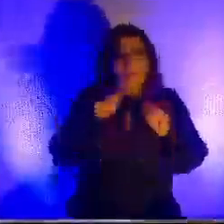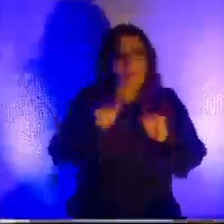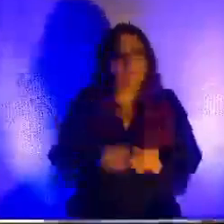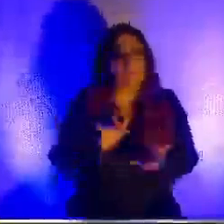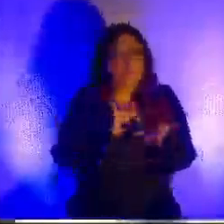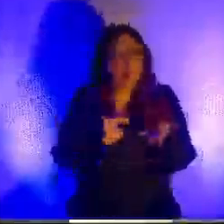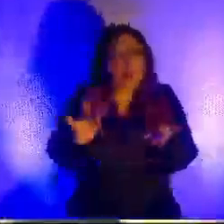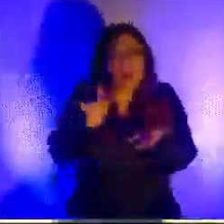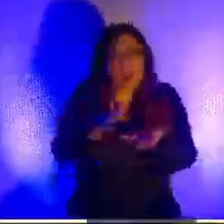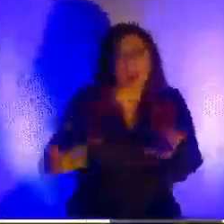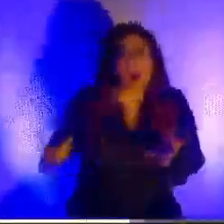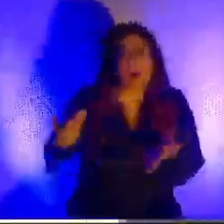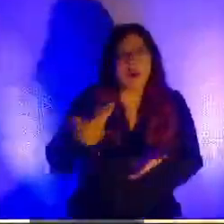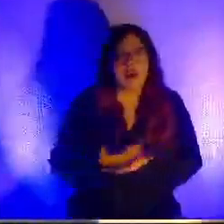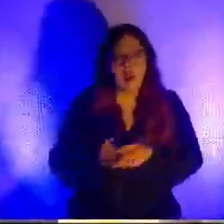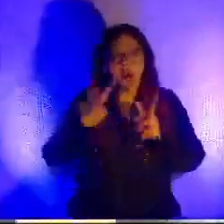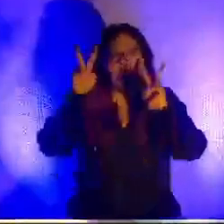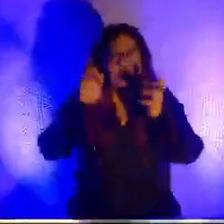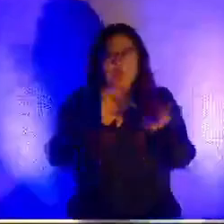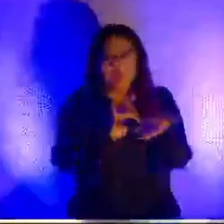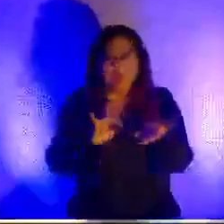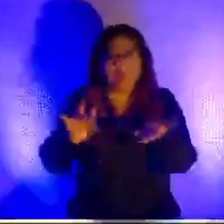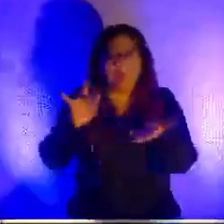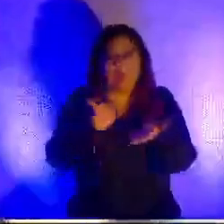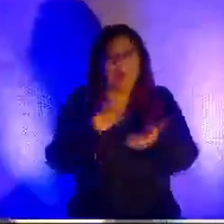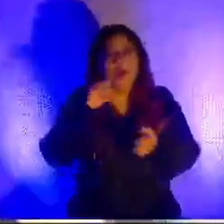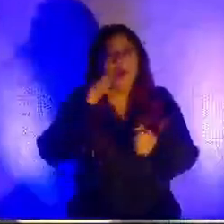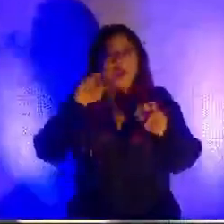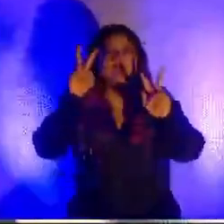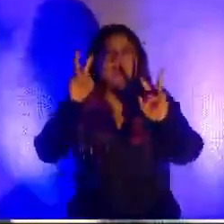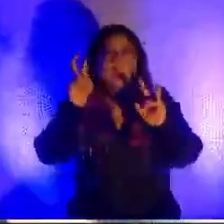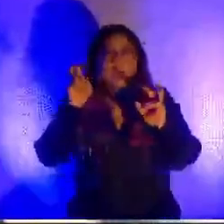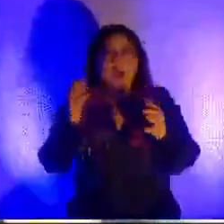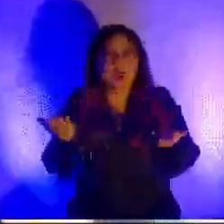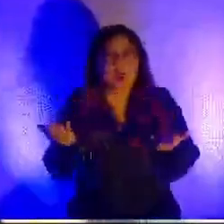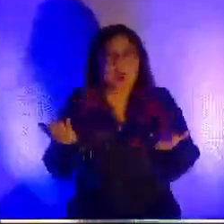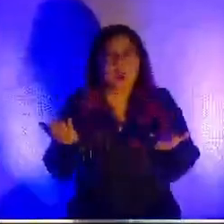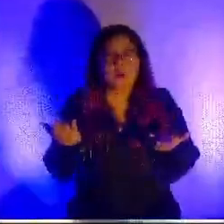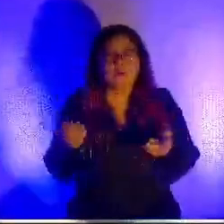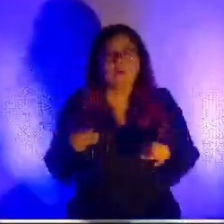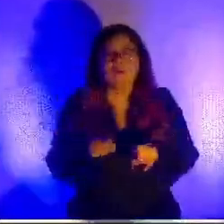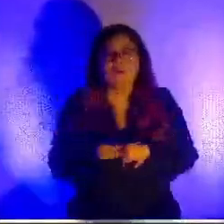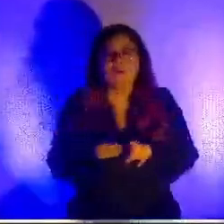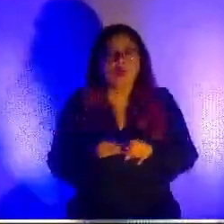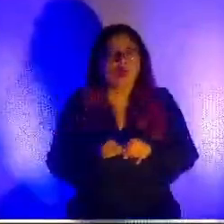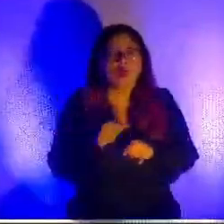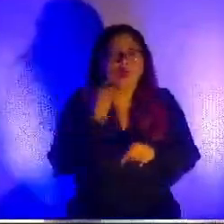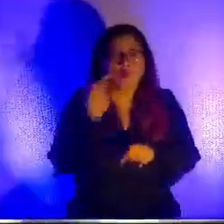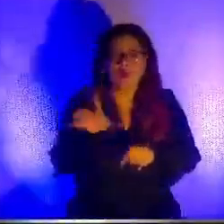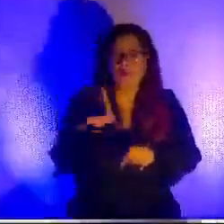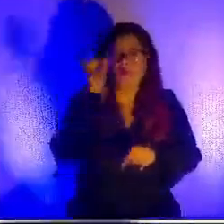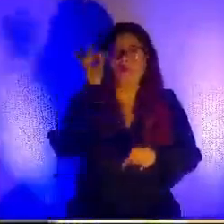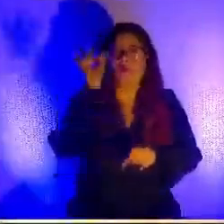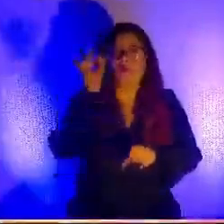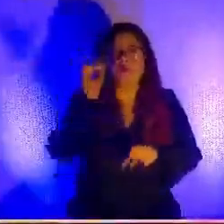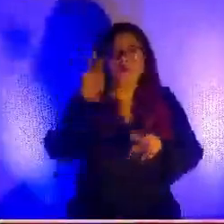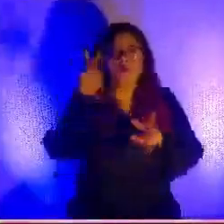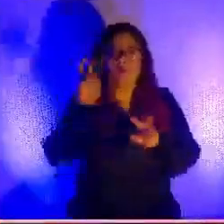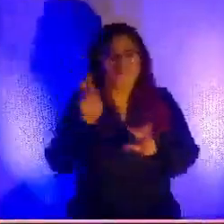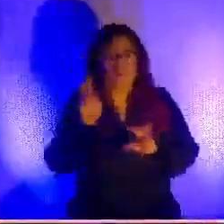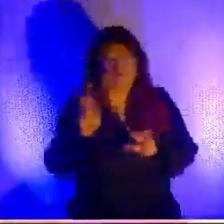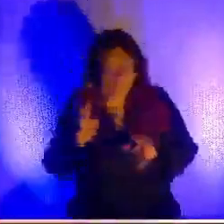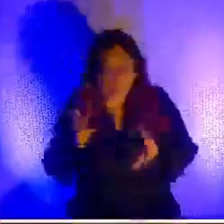con Inteligencia artificial y la inteligencia ial generativa Fue como un Big B Es como descubrir una cura para una